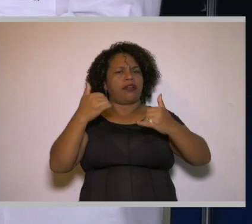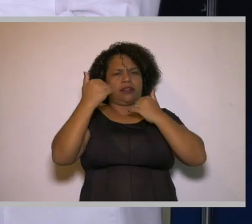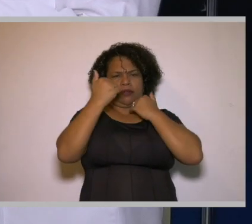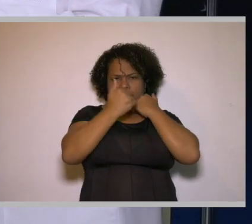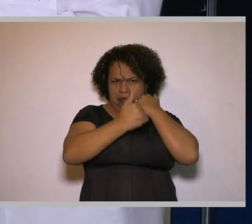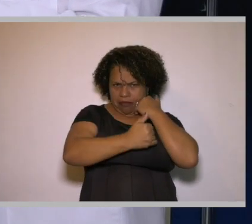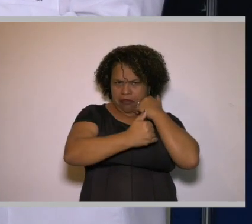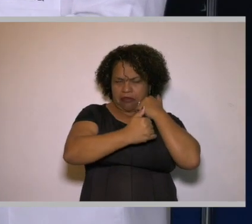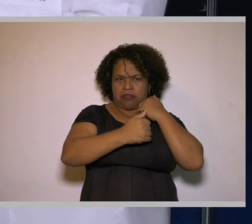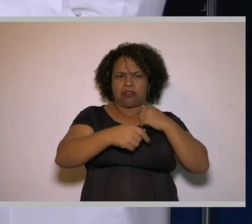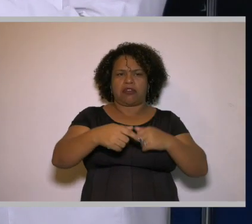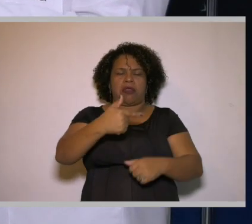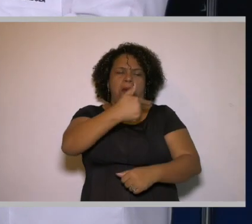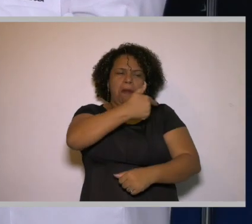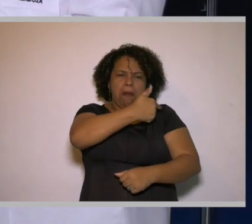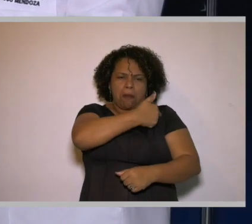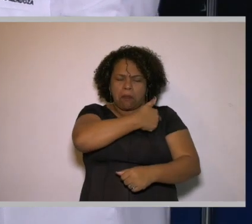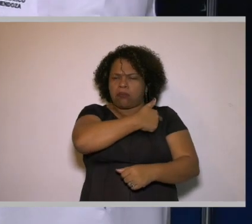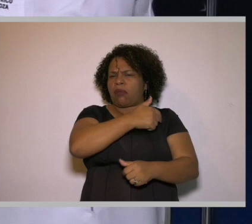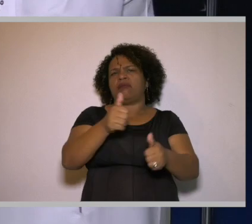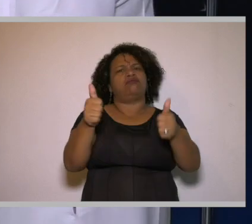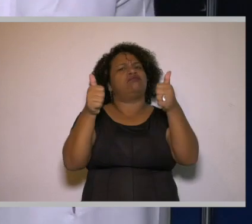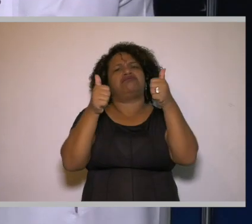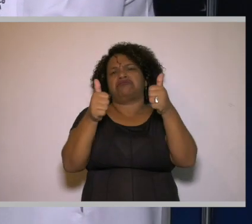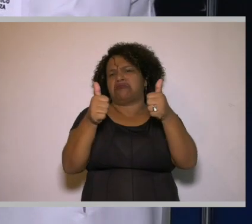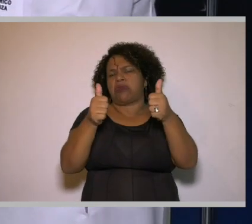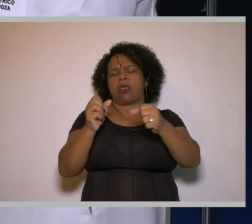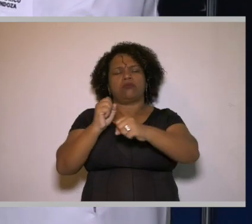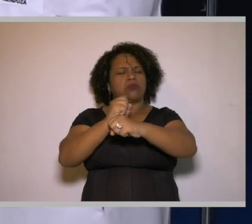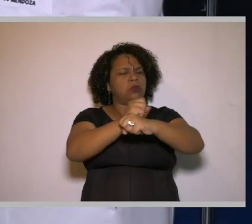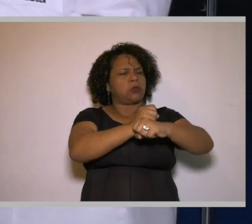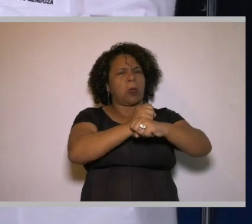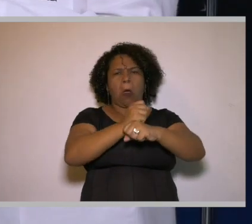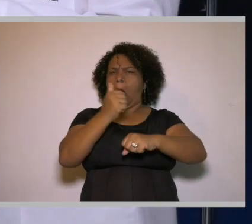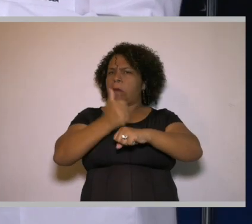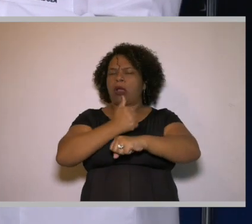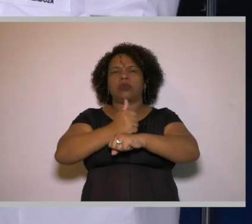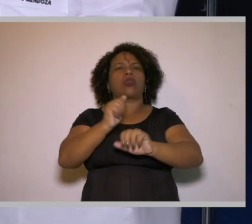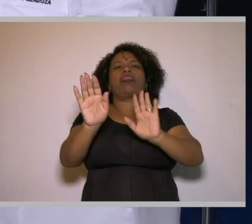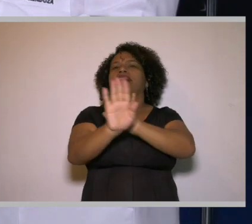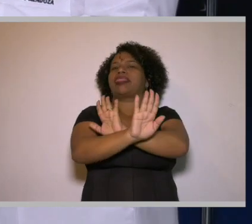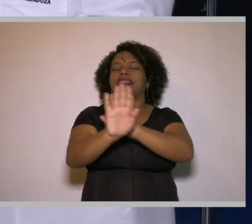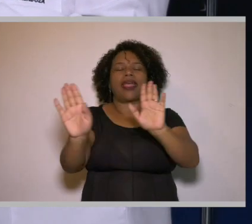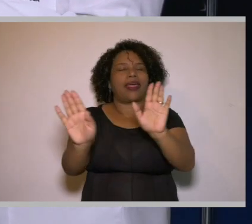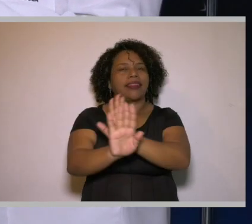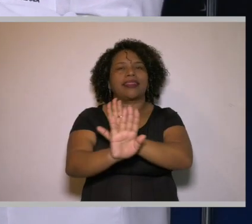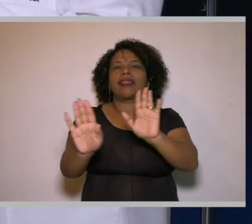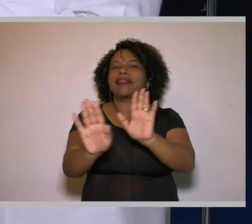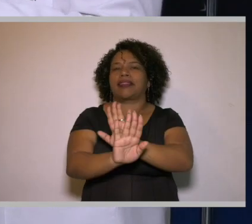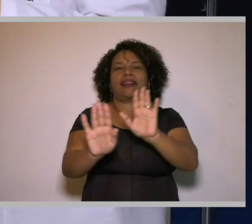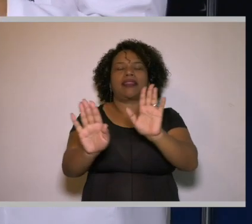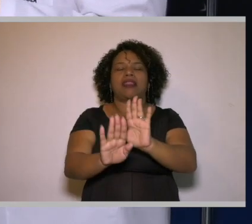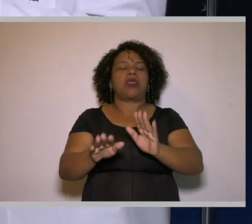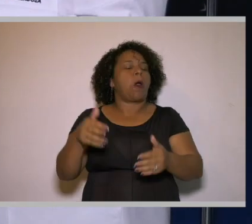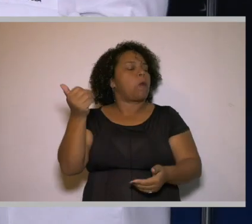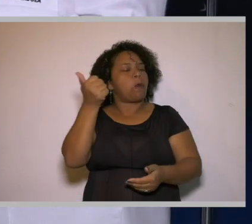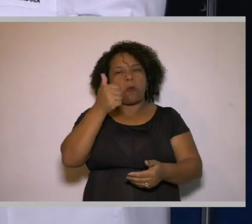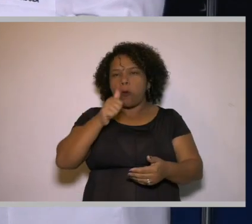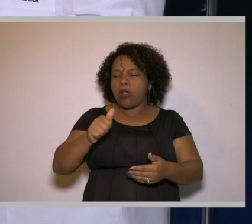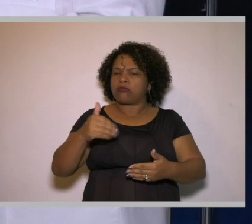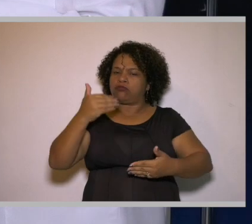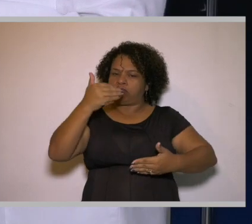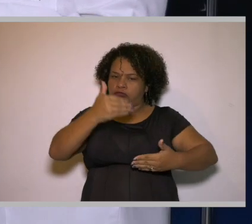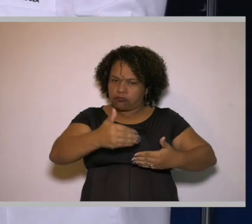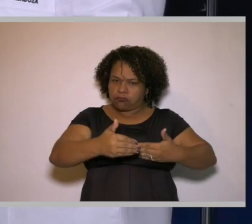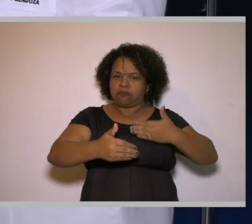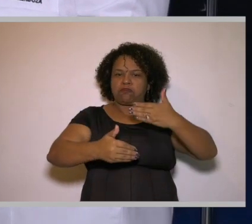niño al quirófano bajo anestesia es un procedimiento muy seguro en el caso de